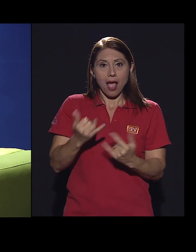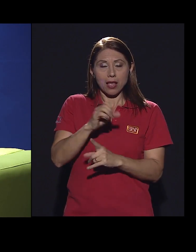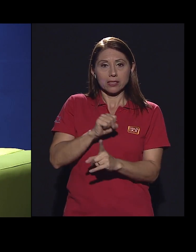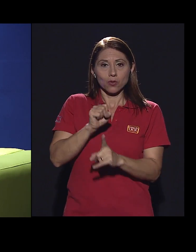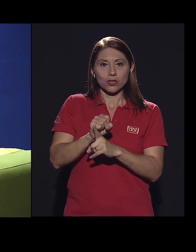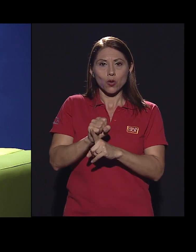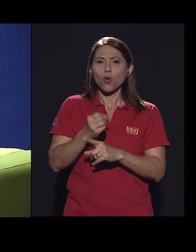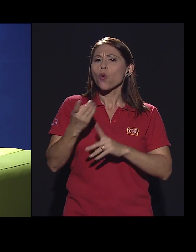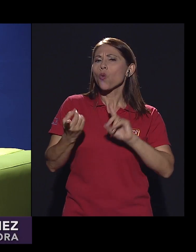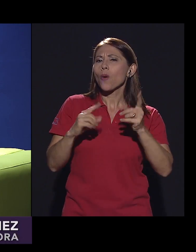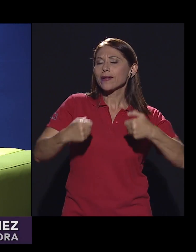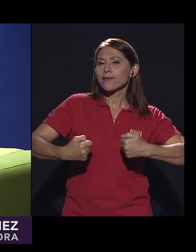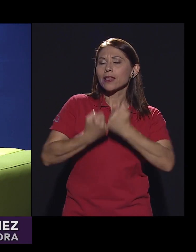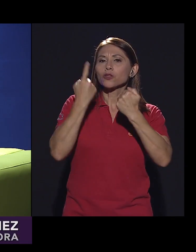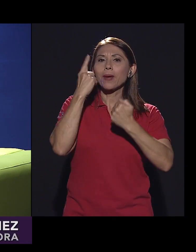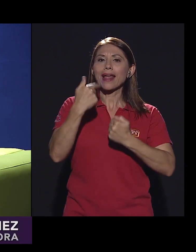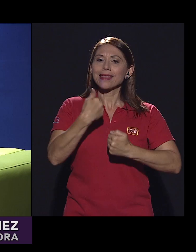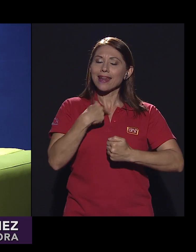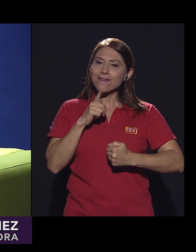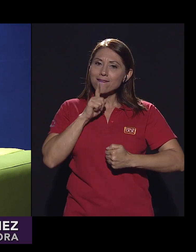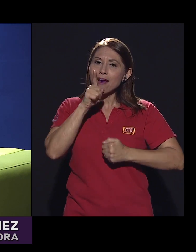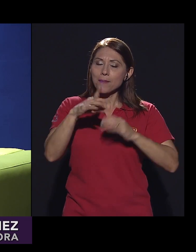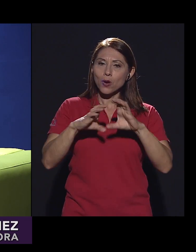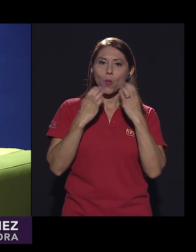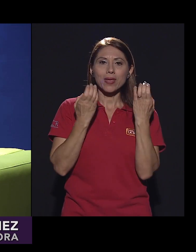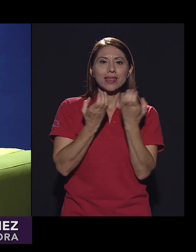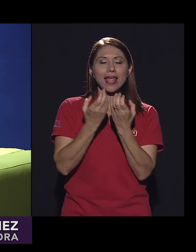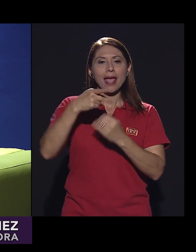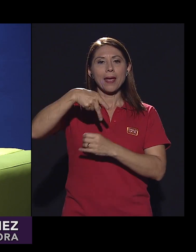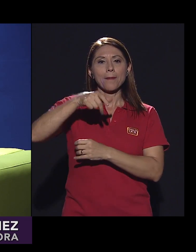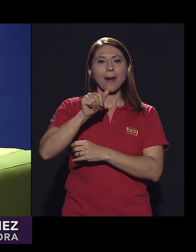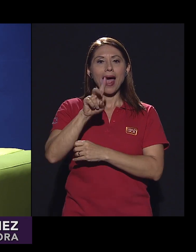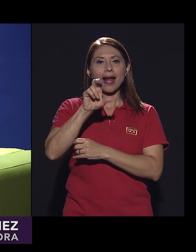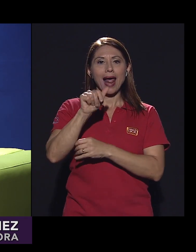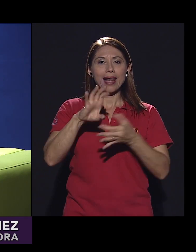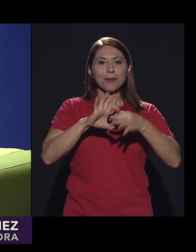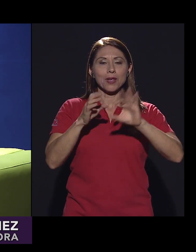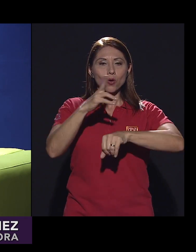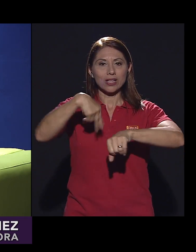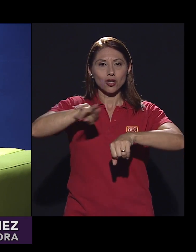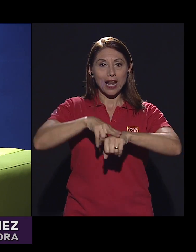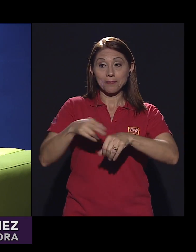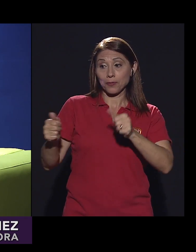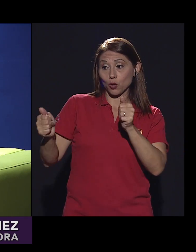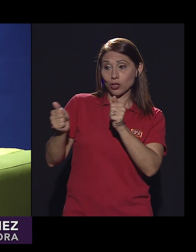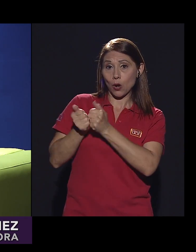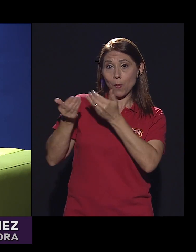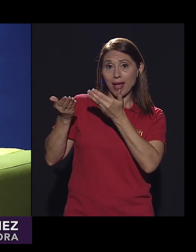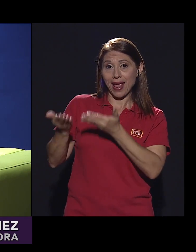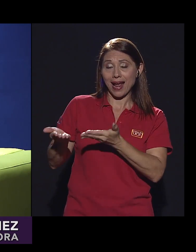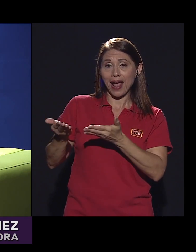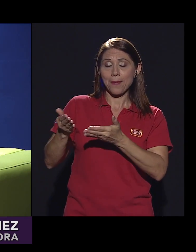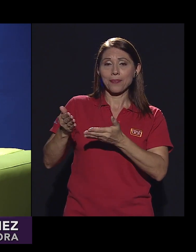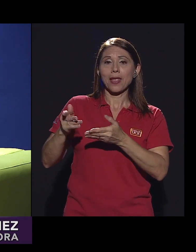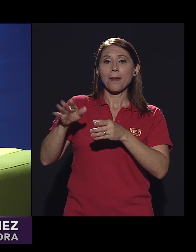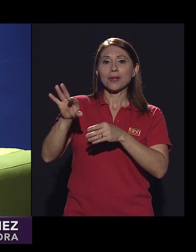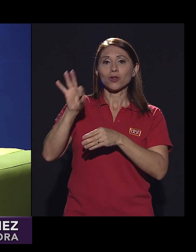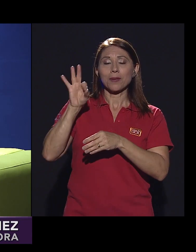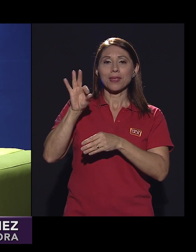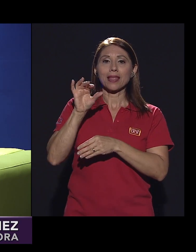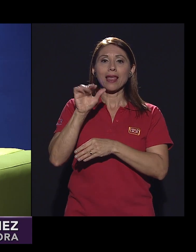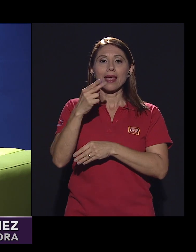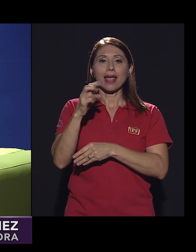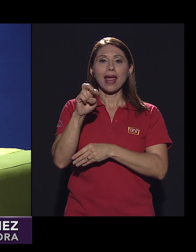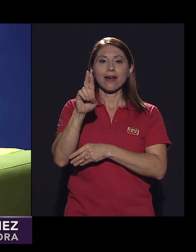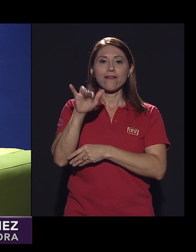para contar por fin con un Comité Paralímpico Nacional. Nos acompaña, como lo anunciamos hoy, nuestro invitado en